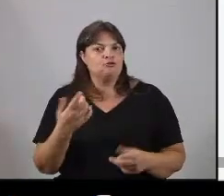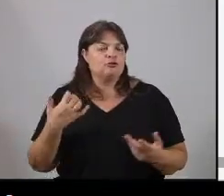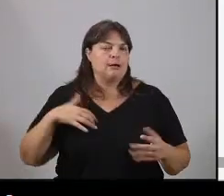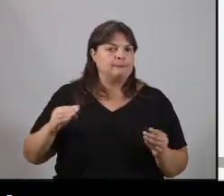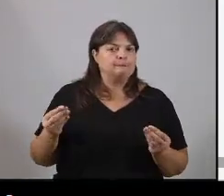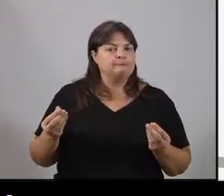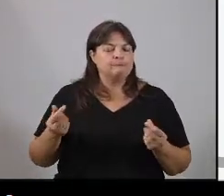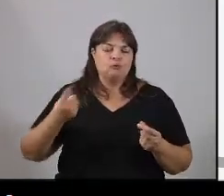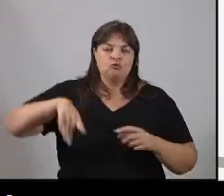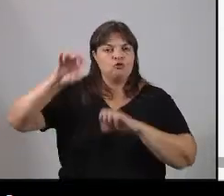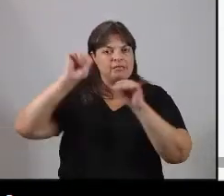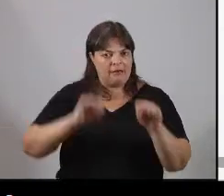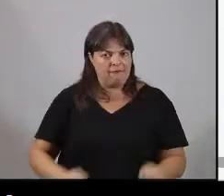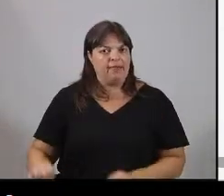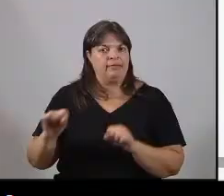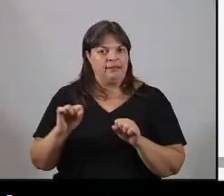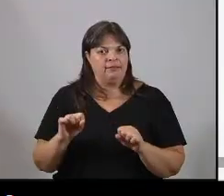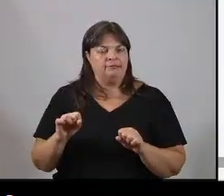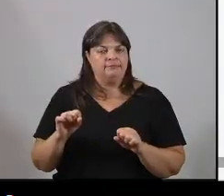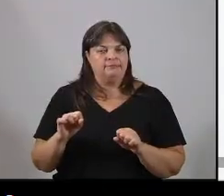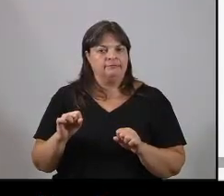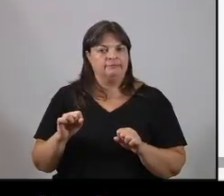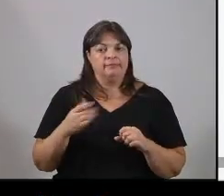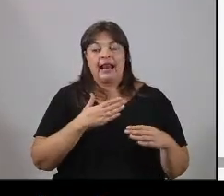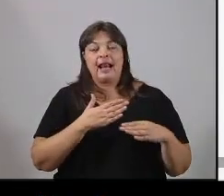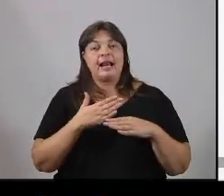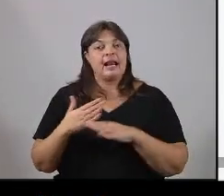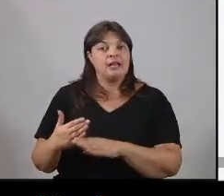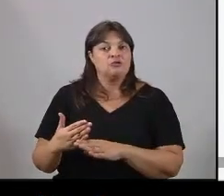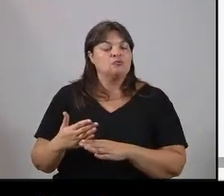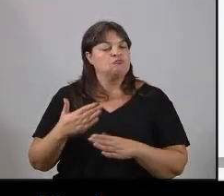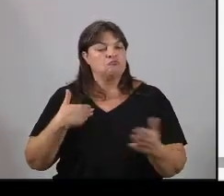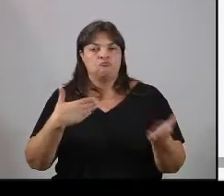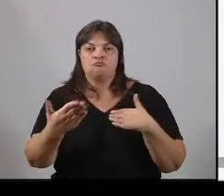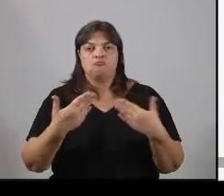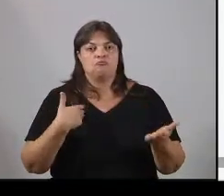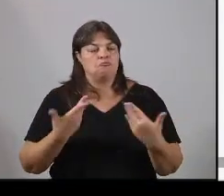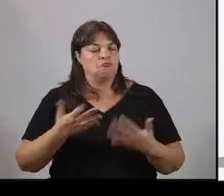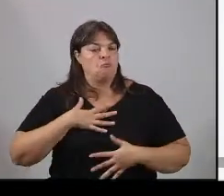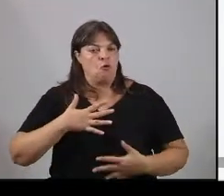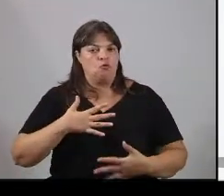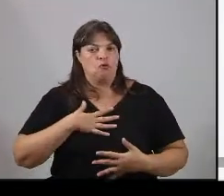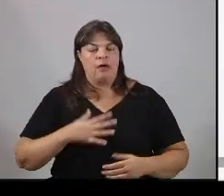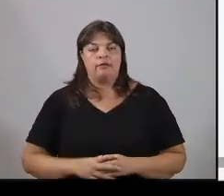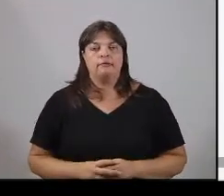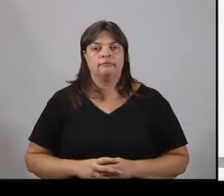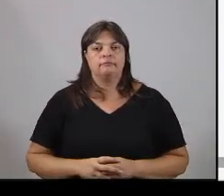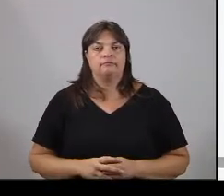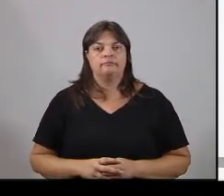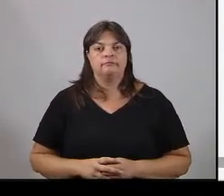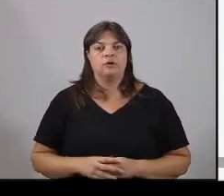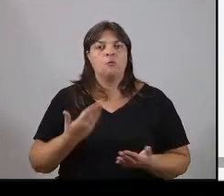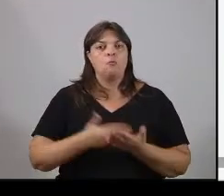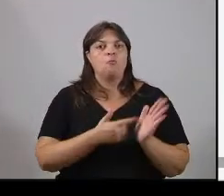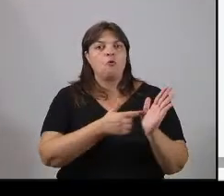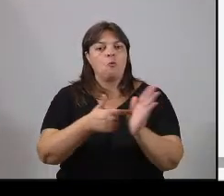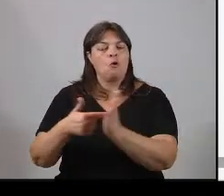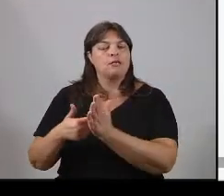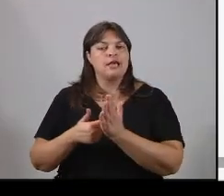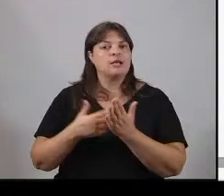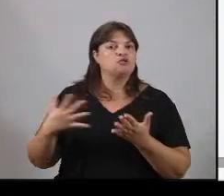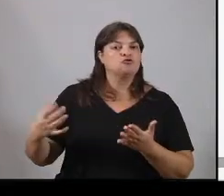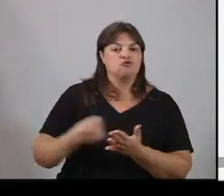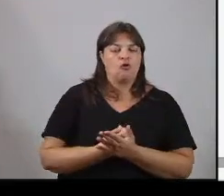a defenderlo. En todo lo demás, dispuestos a hablar. Yo estoy deseando examinar todas las propuestas.